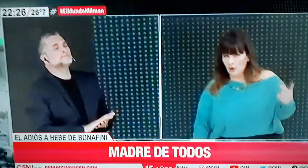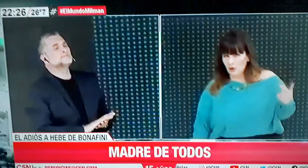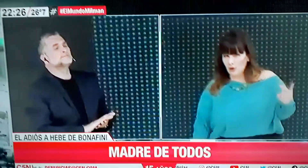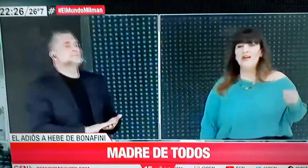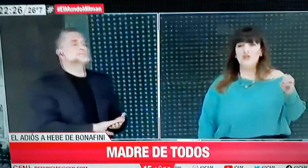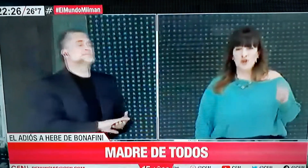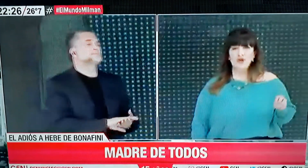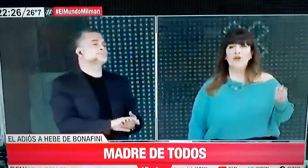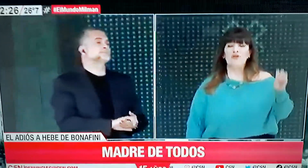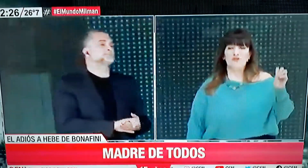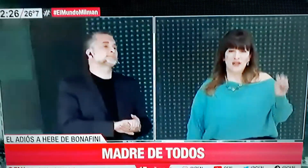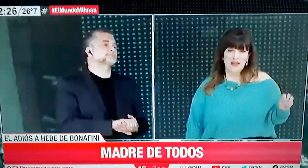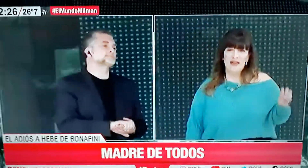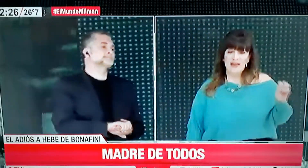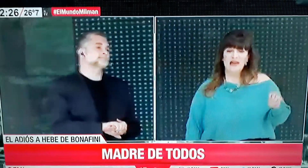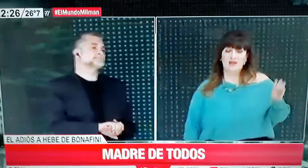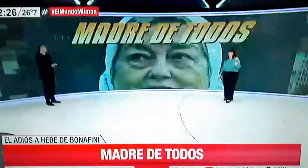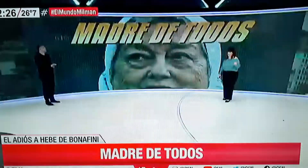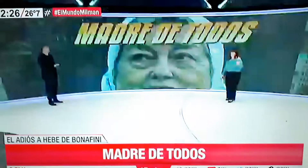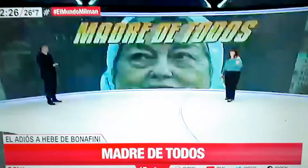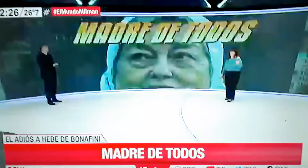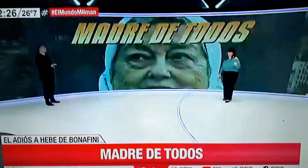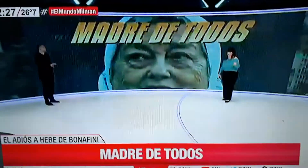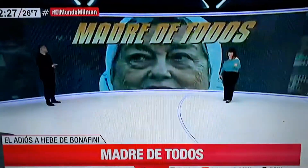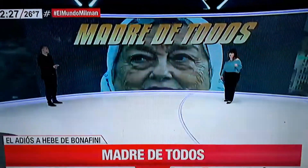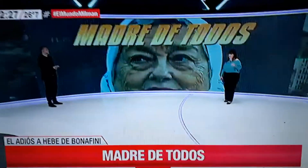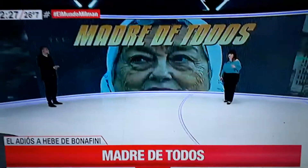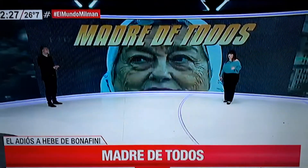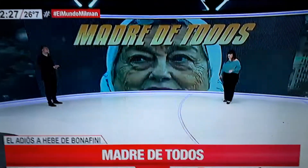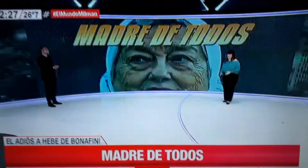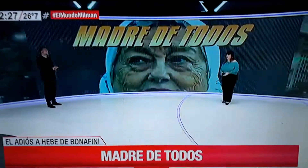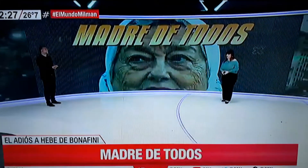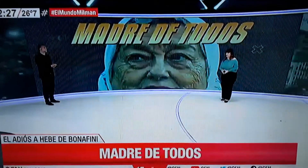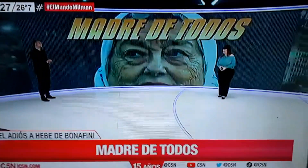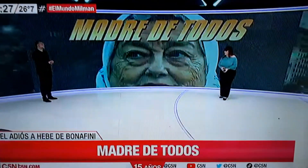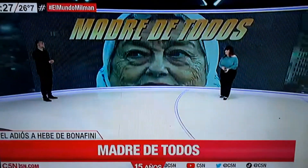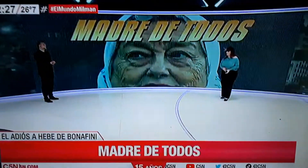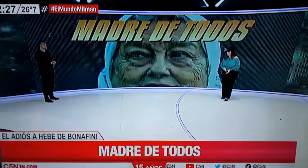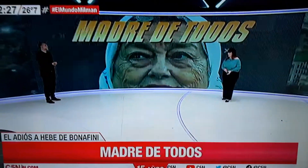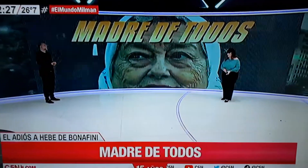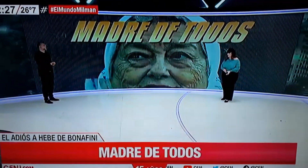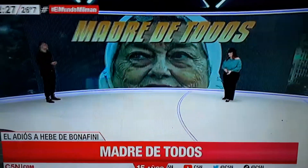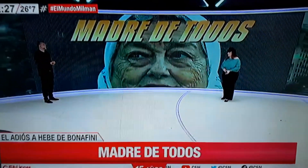eran consideradas, Eve, y yo coincido, como el enemigo de la democracia.